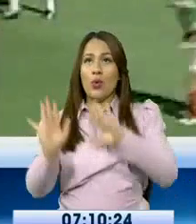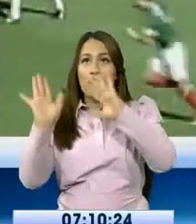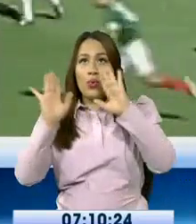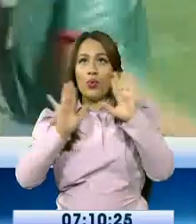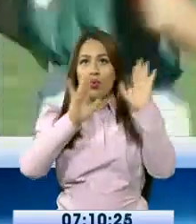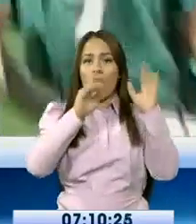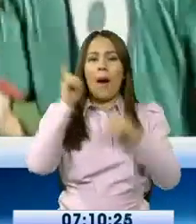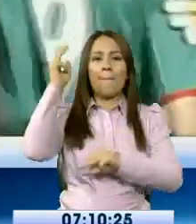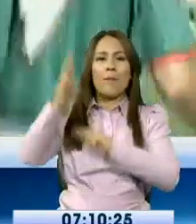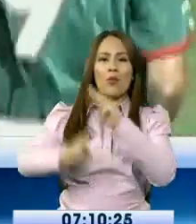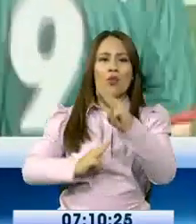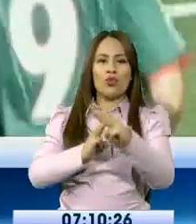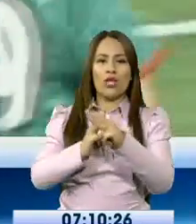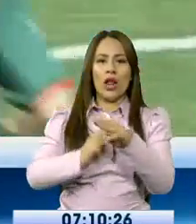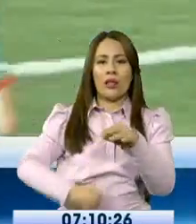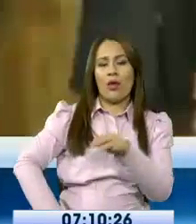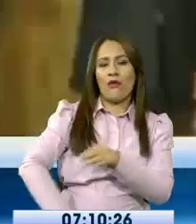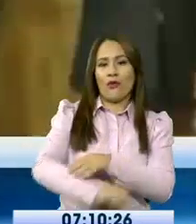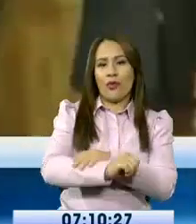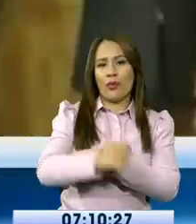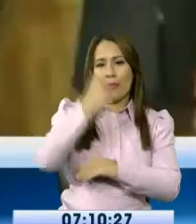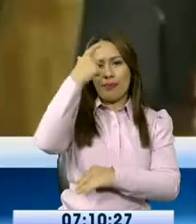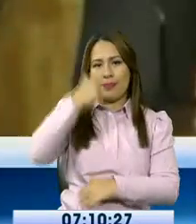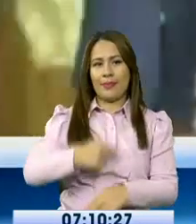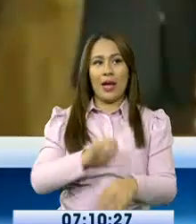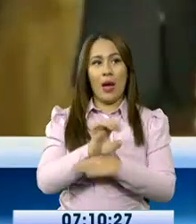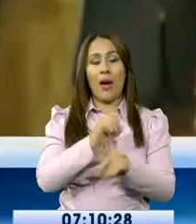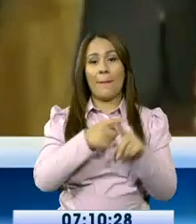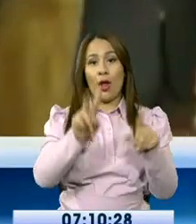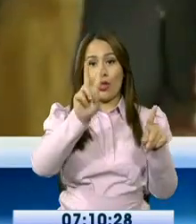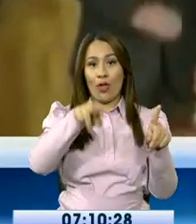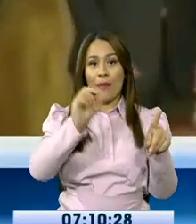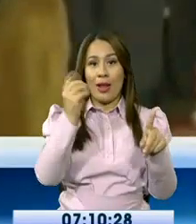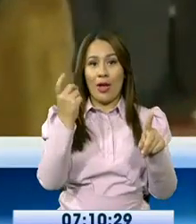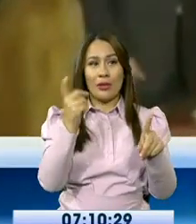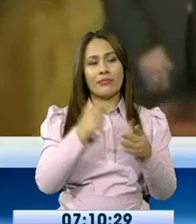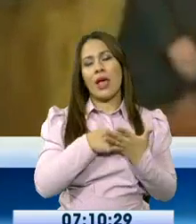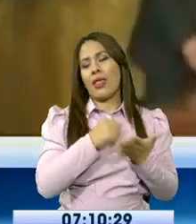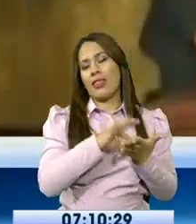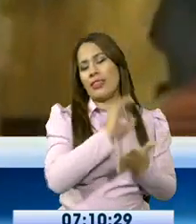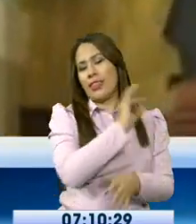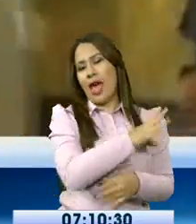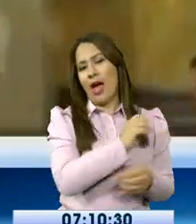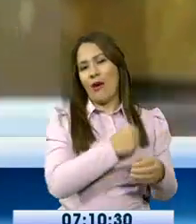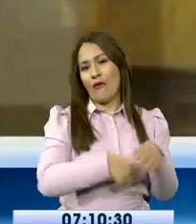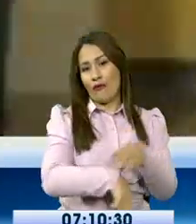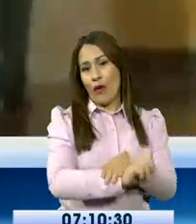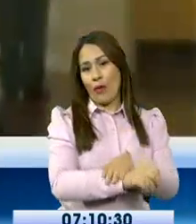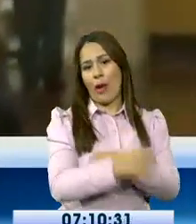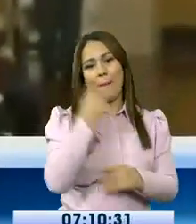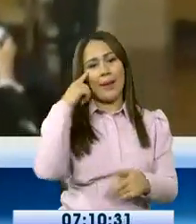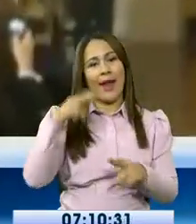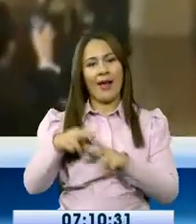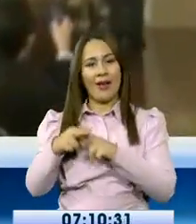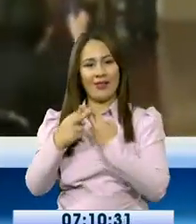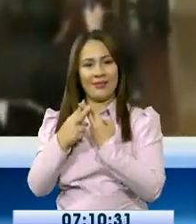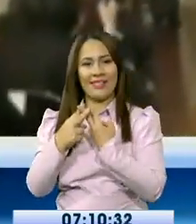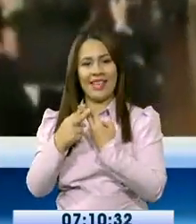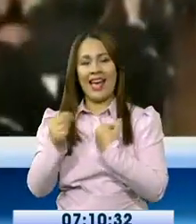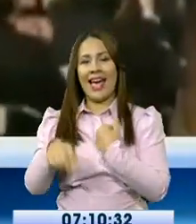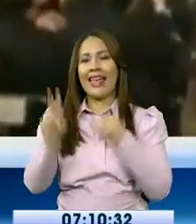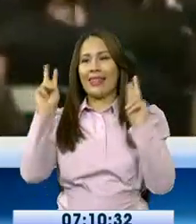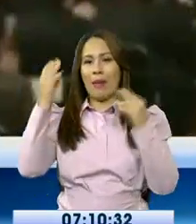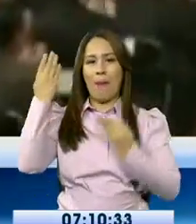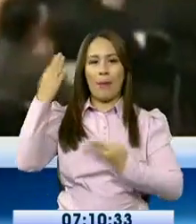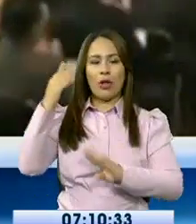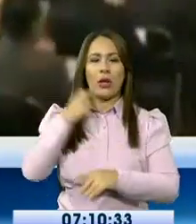Fútbol con la selección. Sin embargo, en el 2011 decidió abandonar su carrera futbolística para empezar una carrera